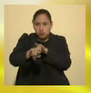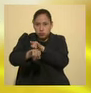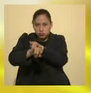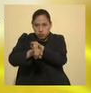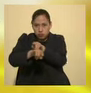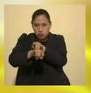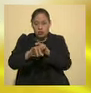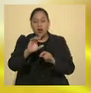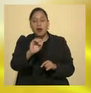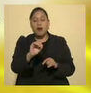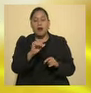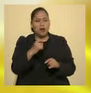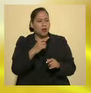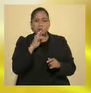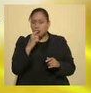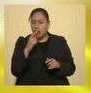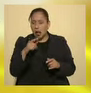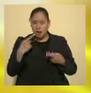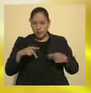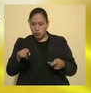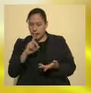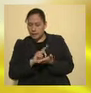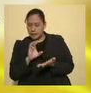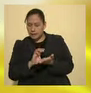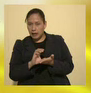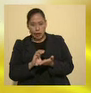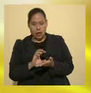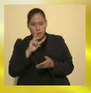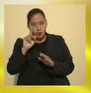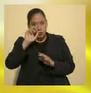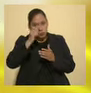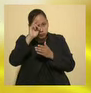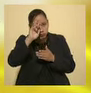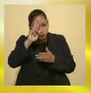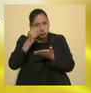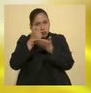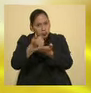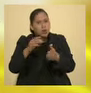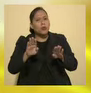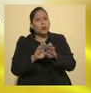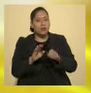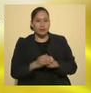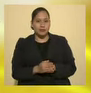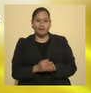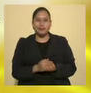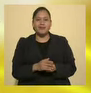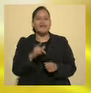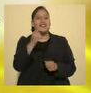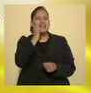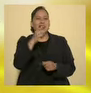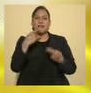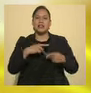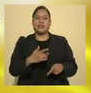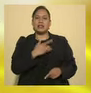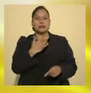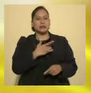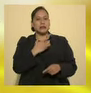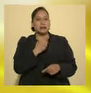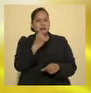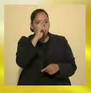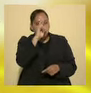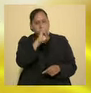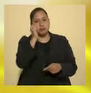ayudarlos de alguna manera, pues hacerlo. ¿Y cómo podrían ser este tipo de ayudas, Fidel? Sensibilizándose. Hay que